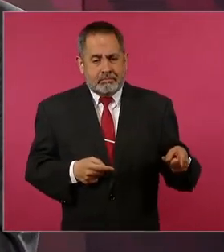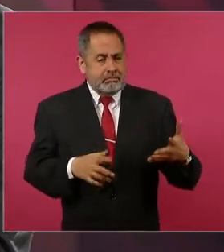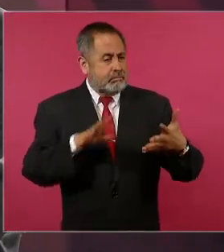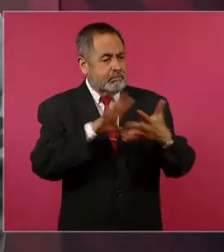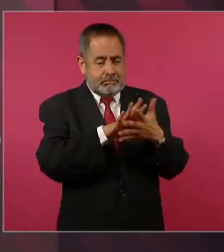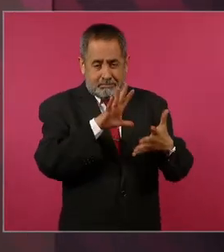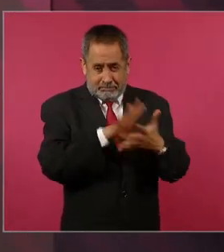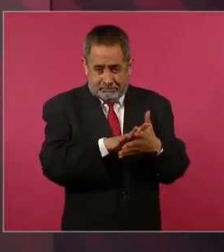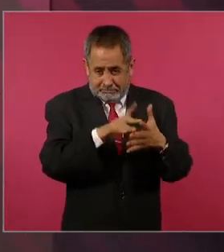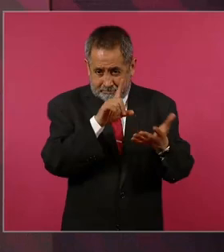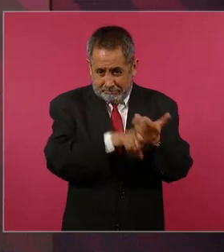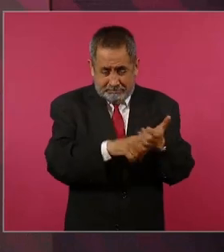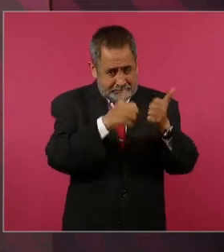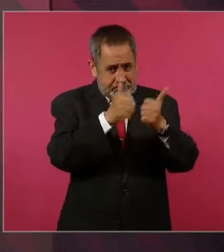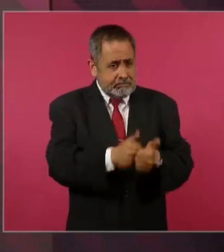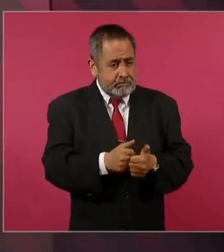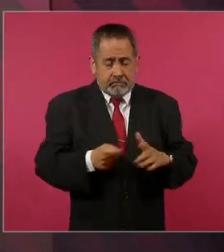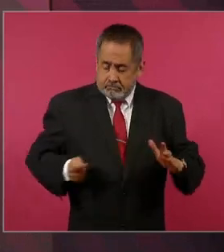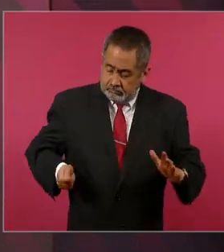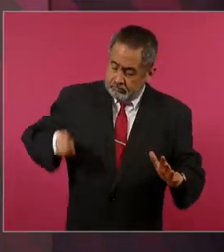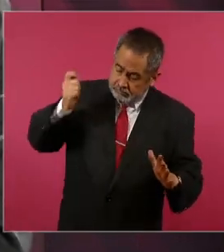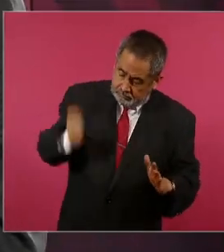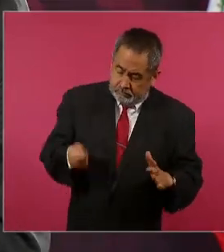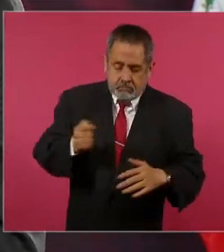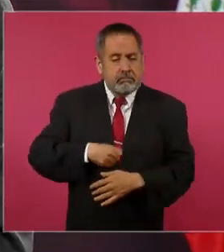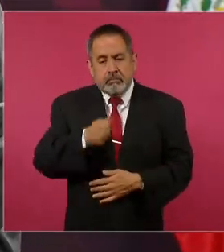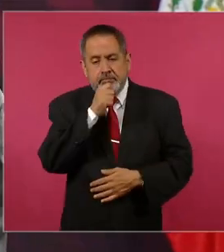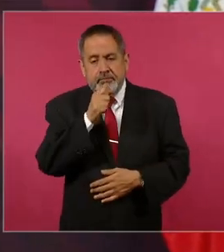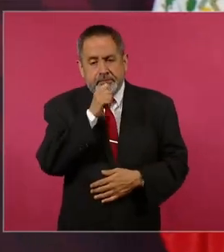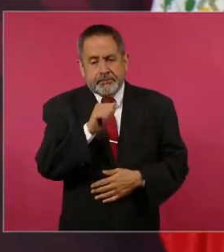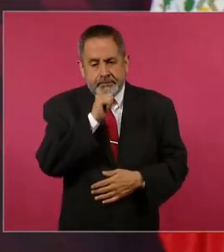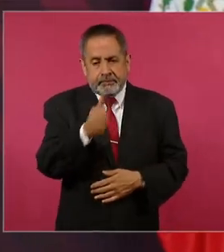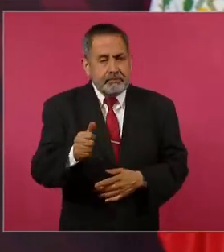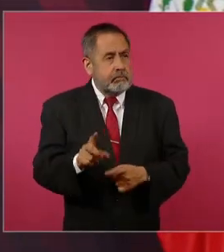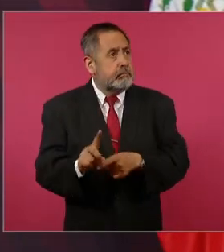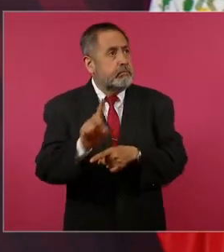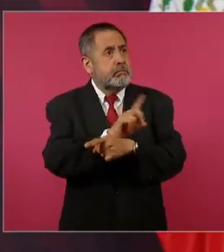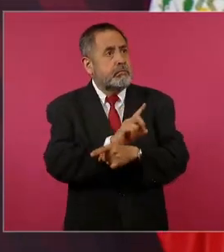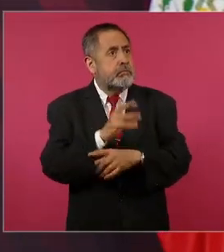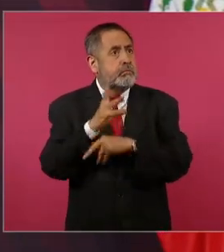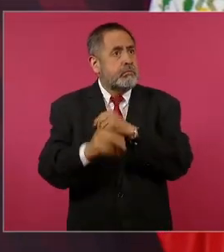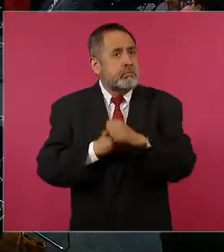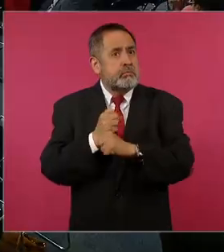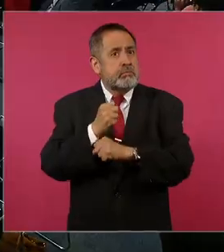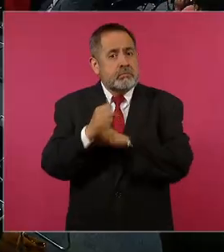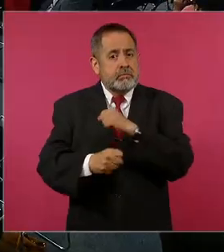presos hay sin sentencia desde hace años